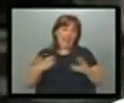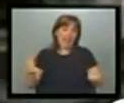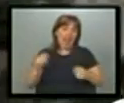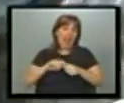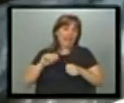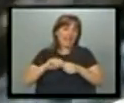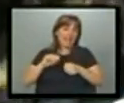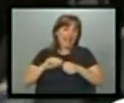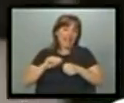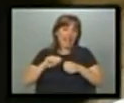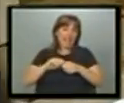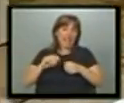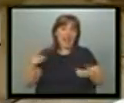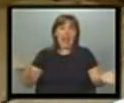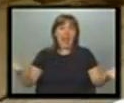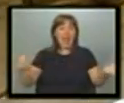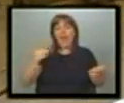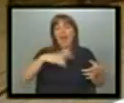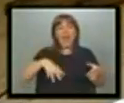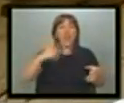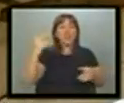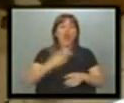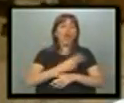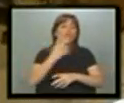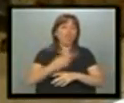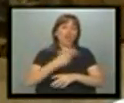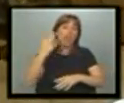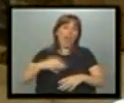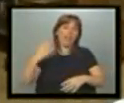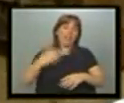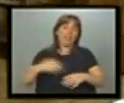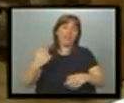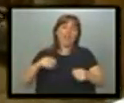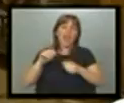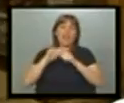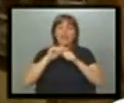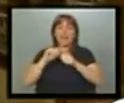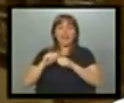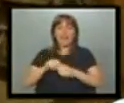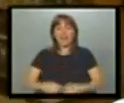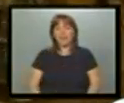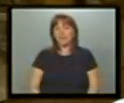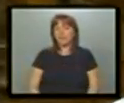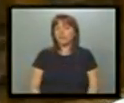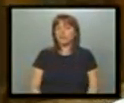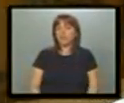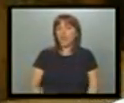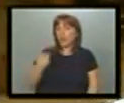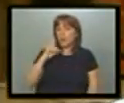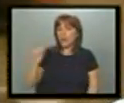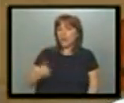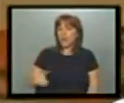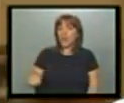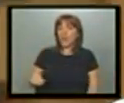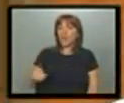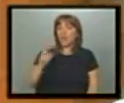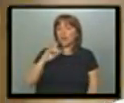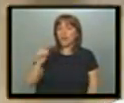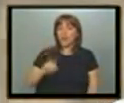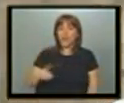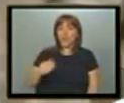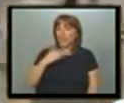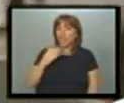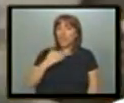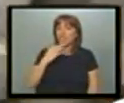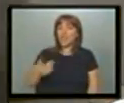estar este local cerrado arreglándolo. Bueno, impresionante el choque, ¿eh? No, recién llego, No lo puede creer, ¿no? No lo puedo creer. No tengo idea de lo